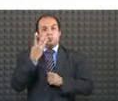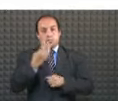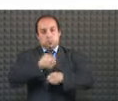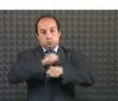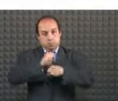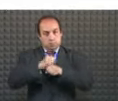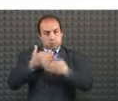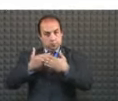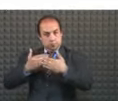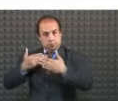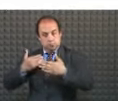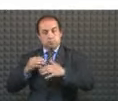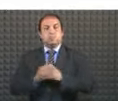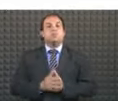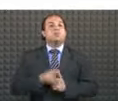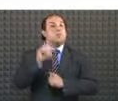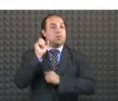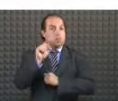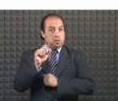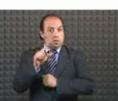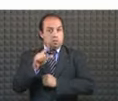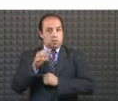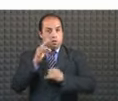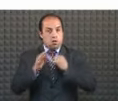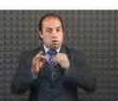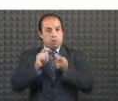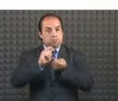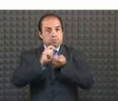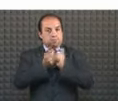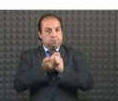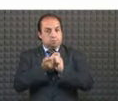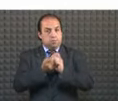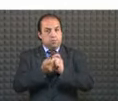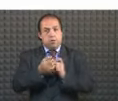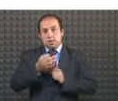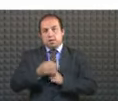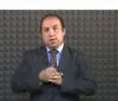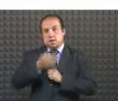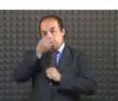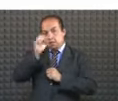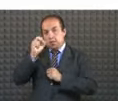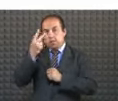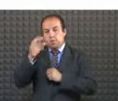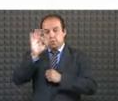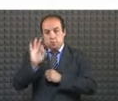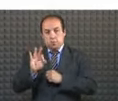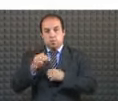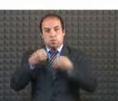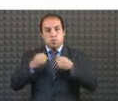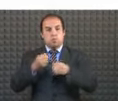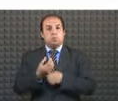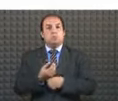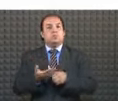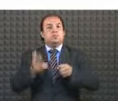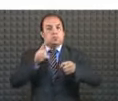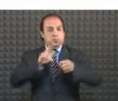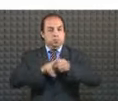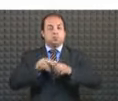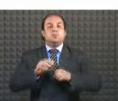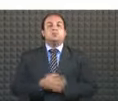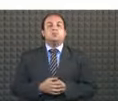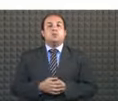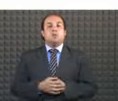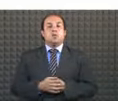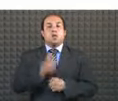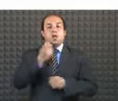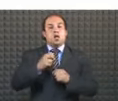semanas. Y estamos también con la última reconversión, cerca del 62% de ocupación hospitalaria. Siguiente. Así se ve